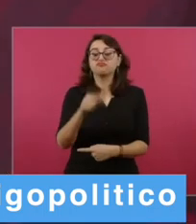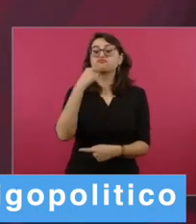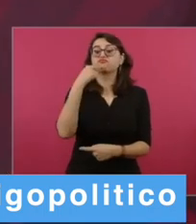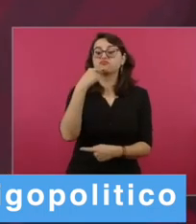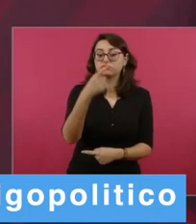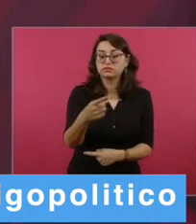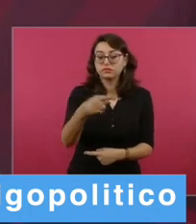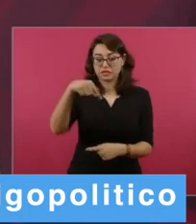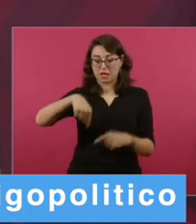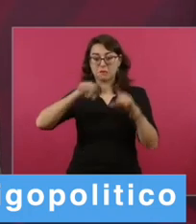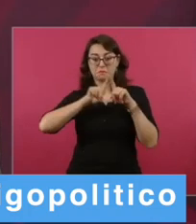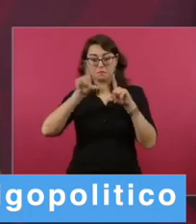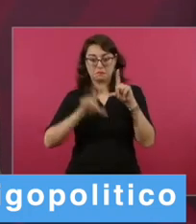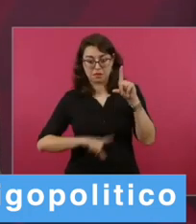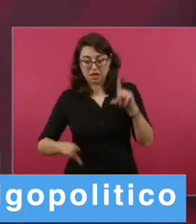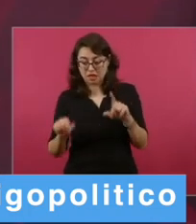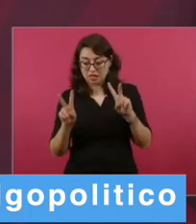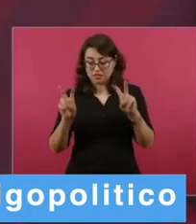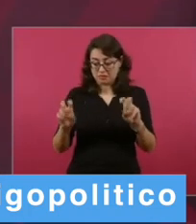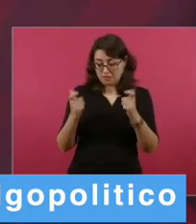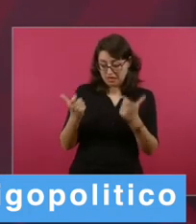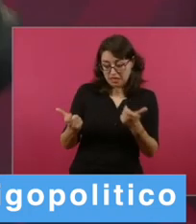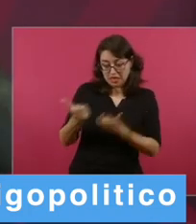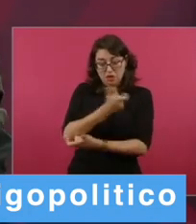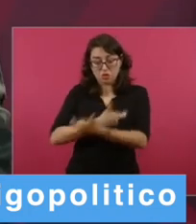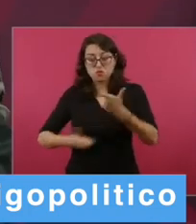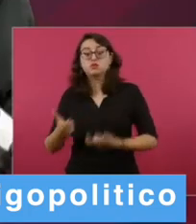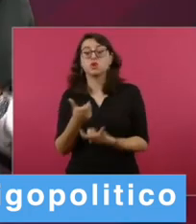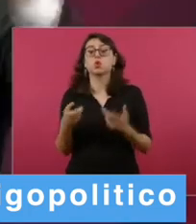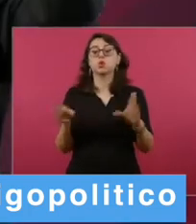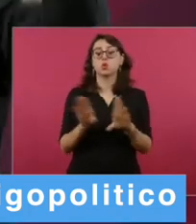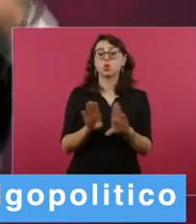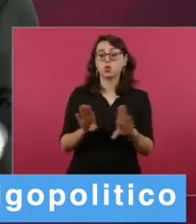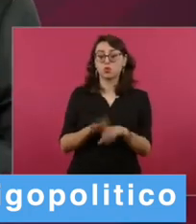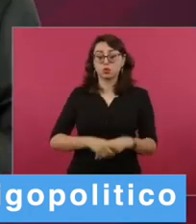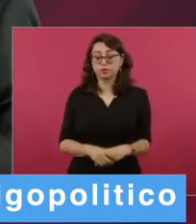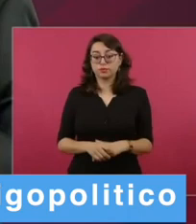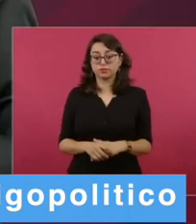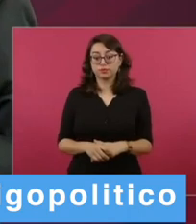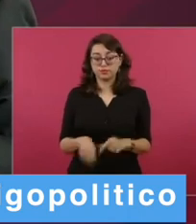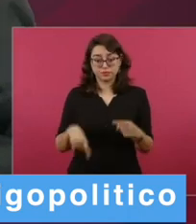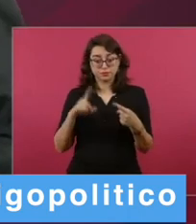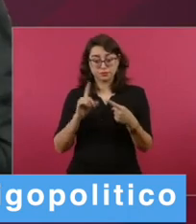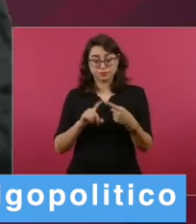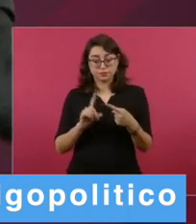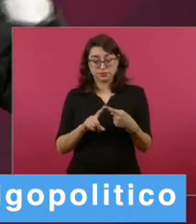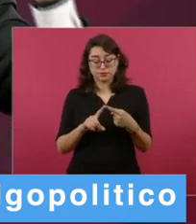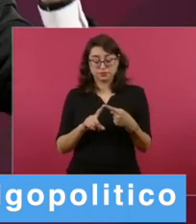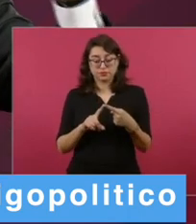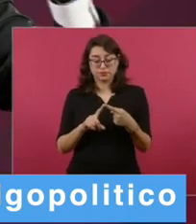de este día. El diálogo se centra en temas como migración, narcotráfico, armas y cooperación para el desarrollo de ambos